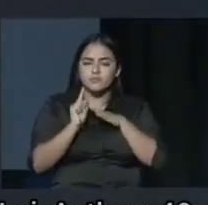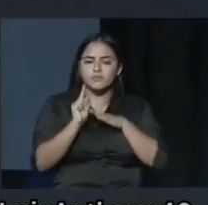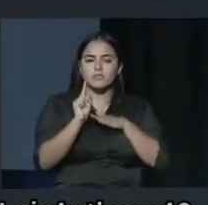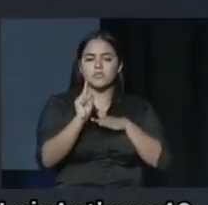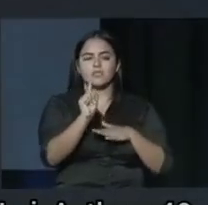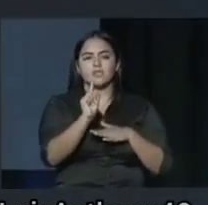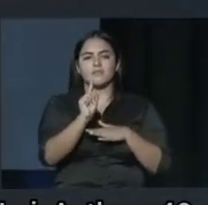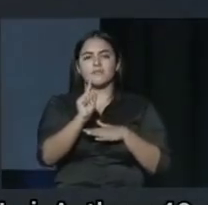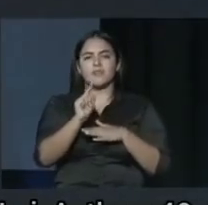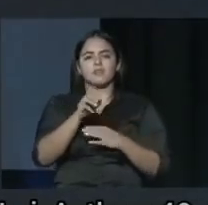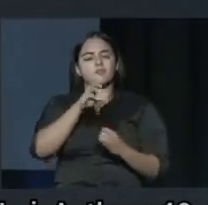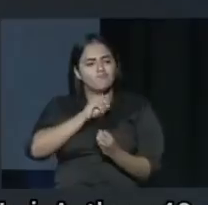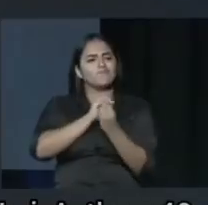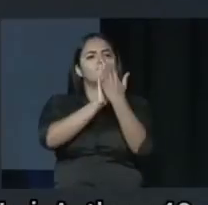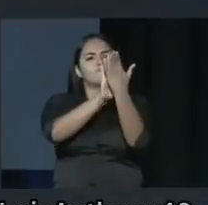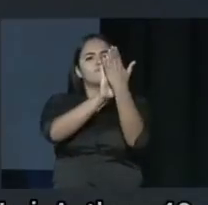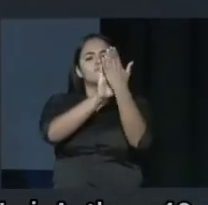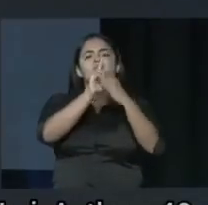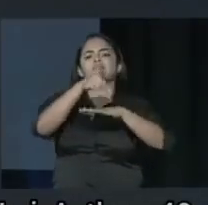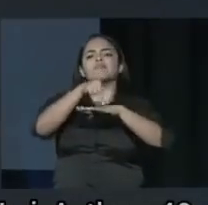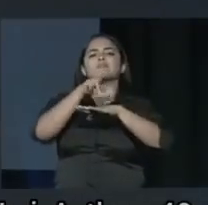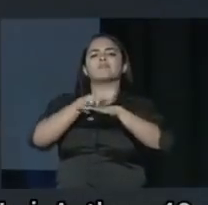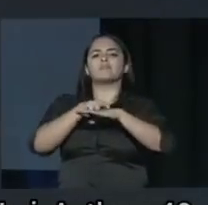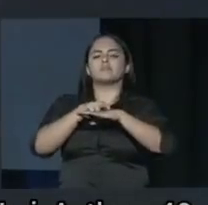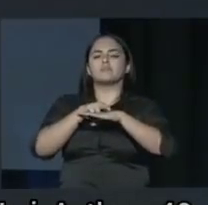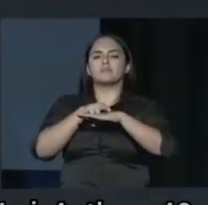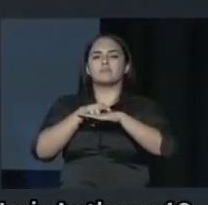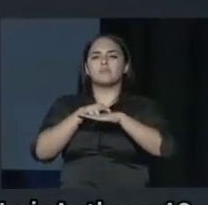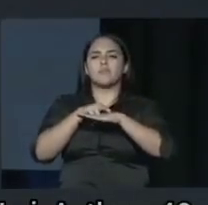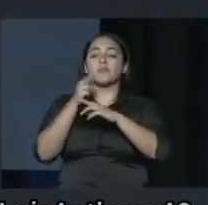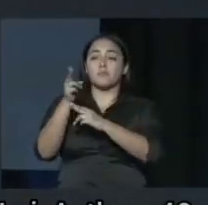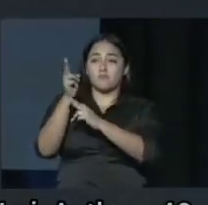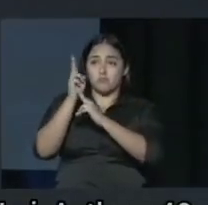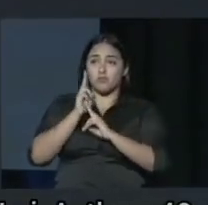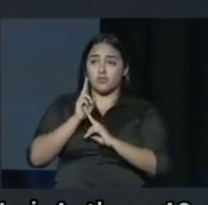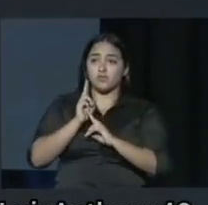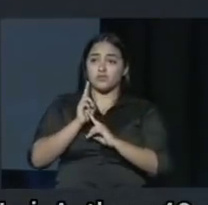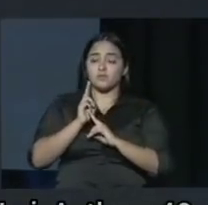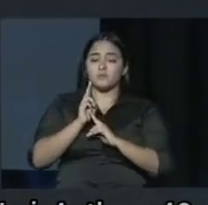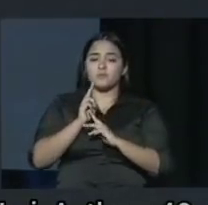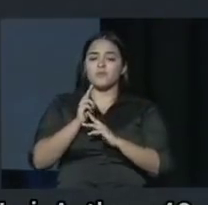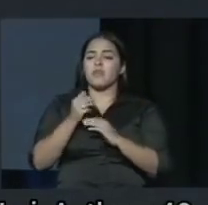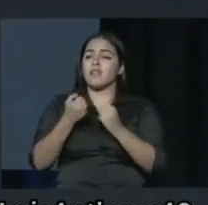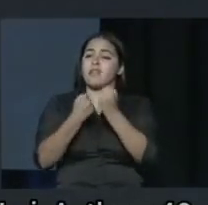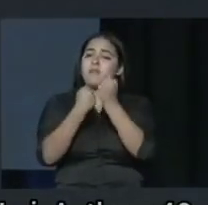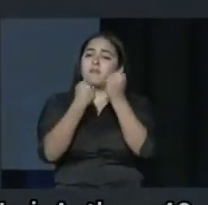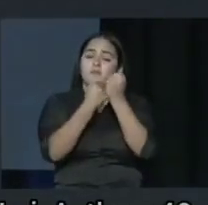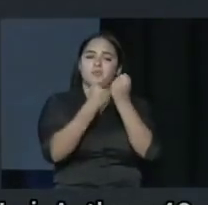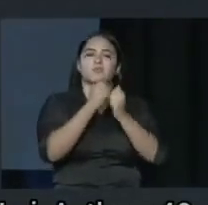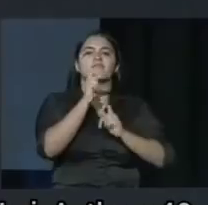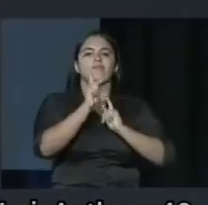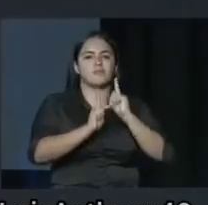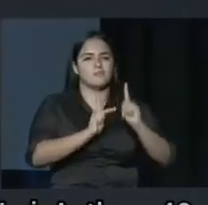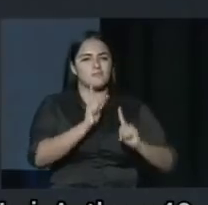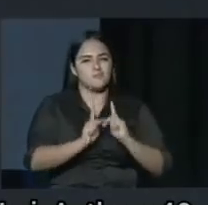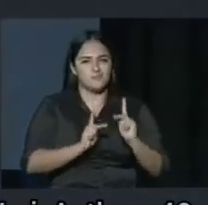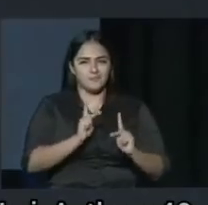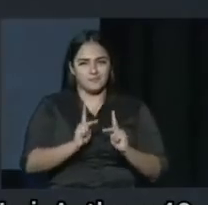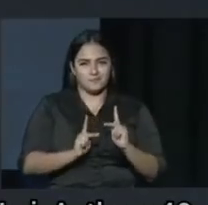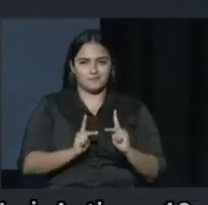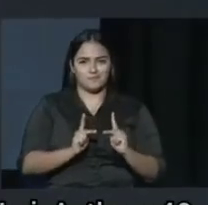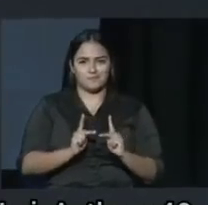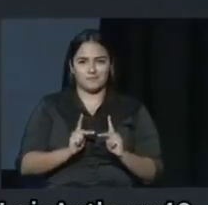y le dije presente a mi pueblo. Me honró recibir el apoyo de nuestra gente y en pocos